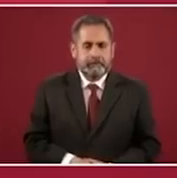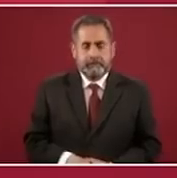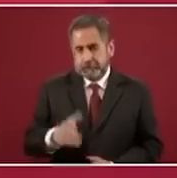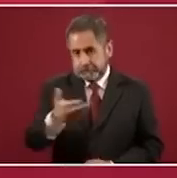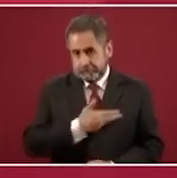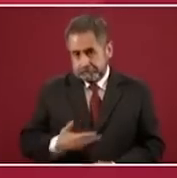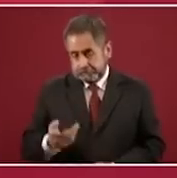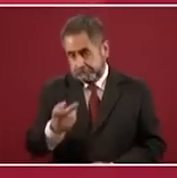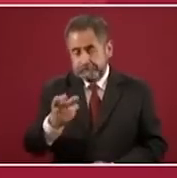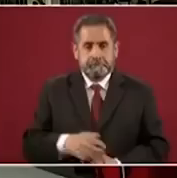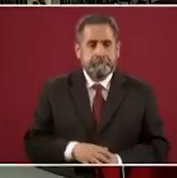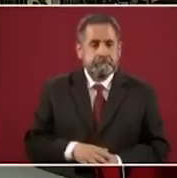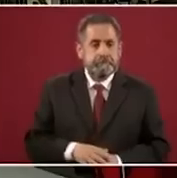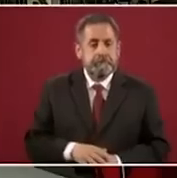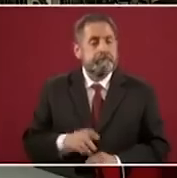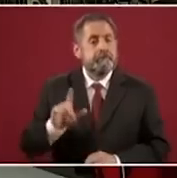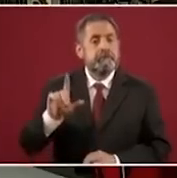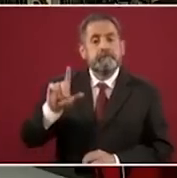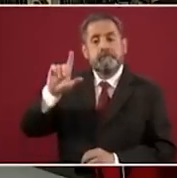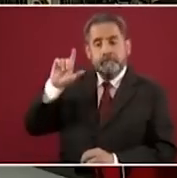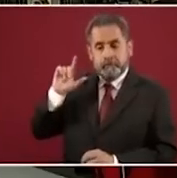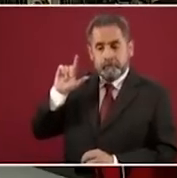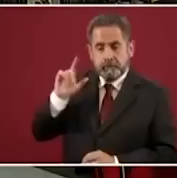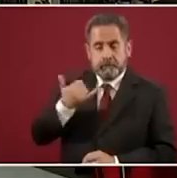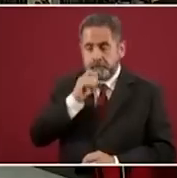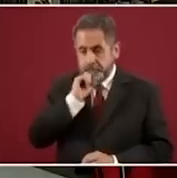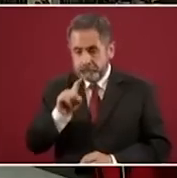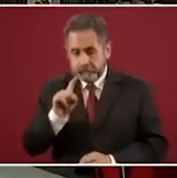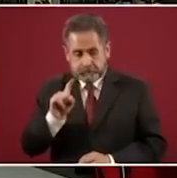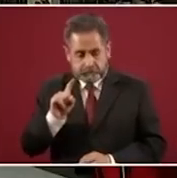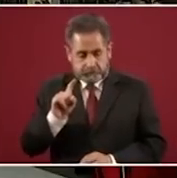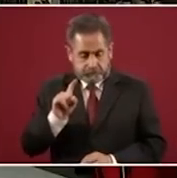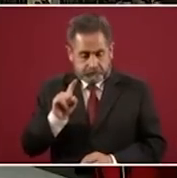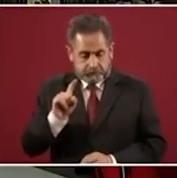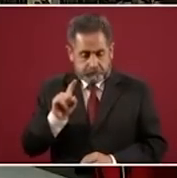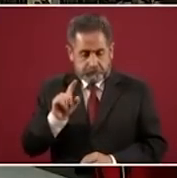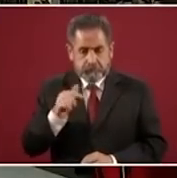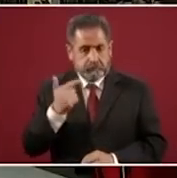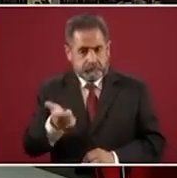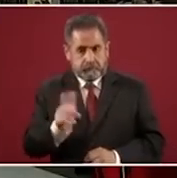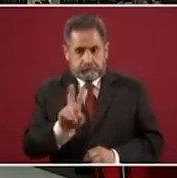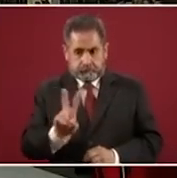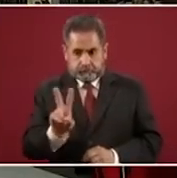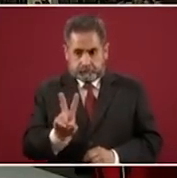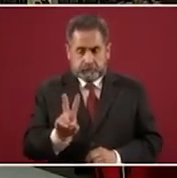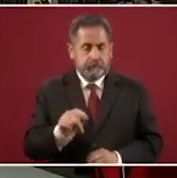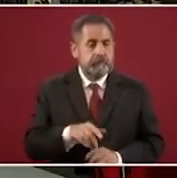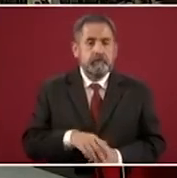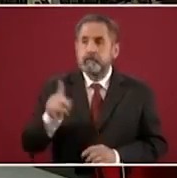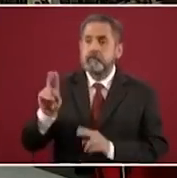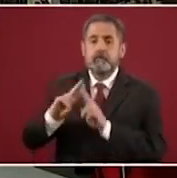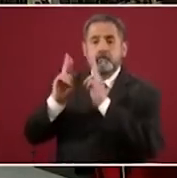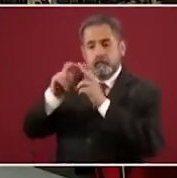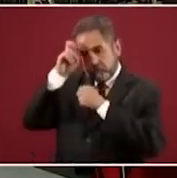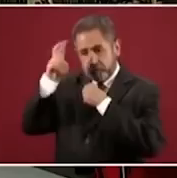Presidente, el lunes pasado y el viernes que ya viene por y que se termina esta semana, la Unión Europea,